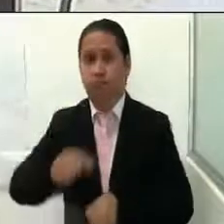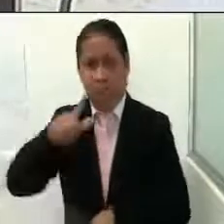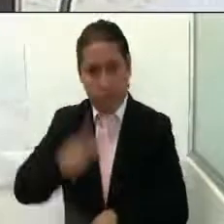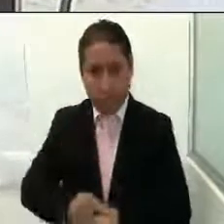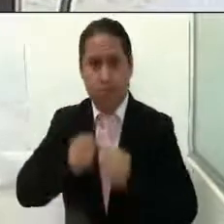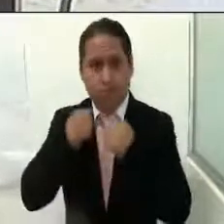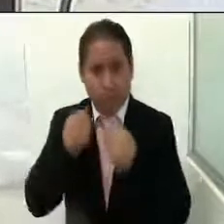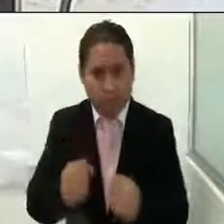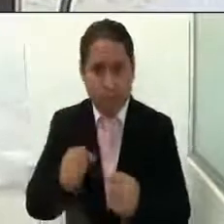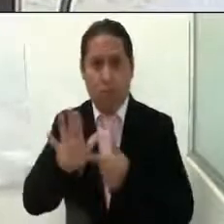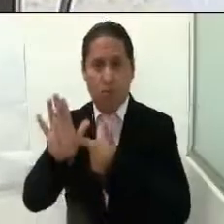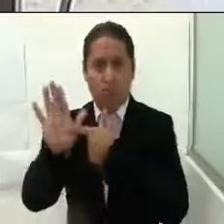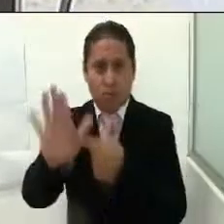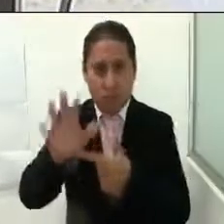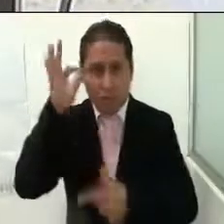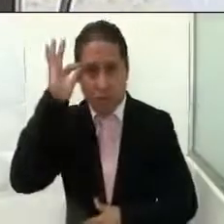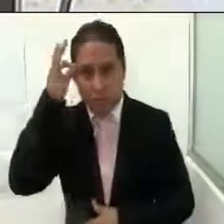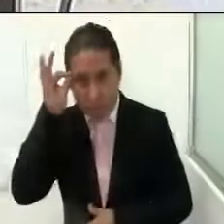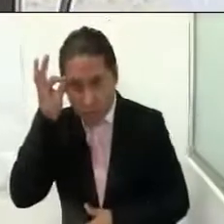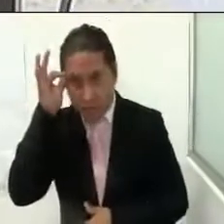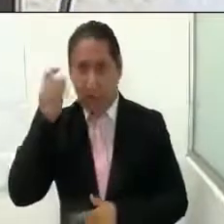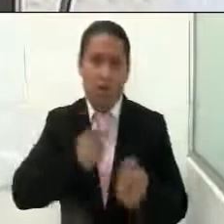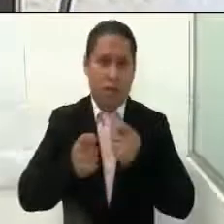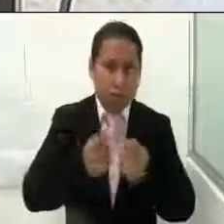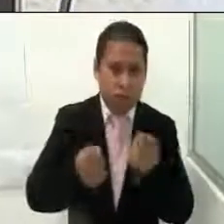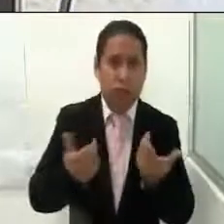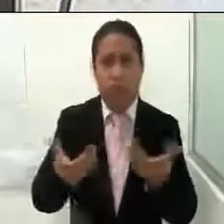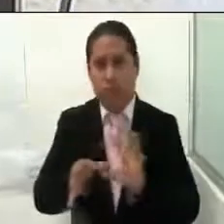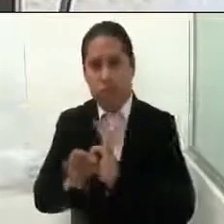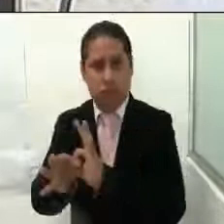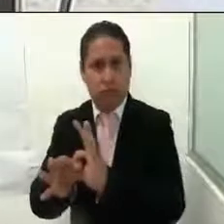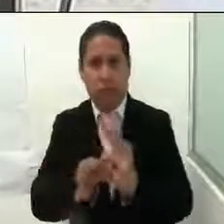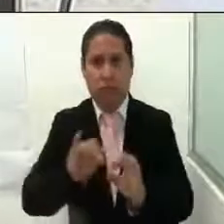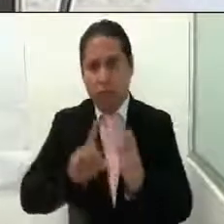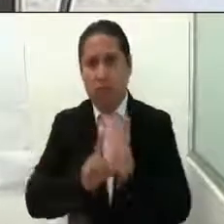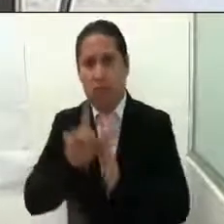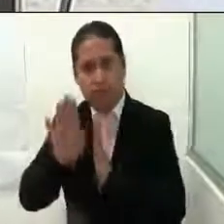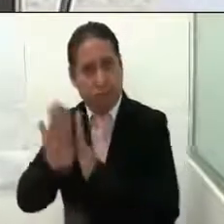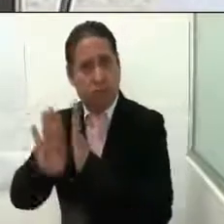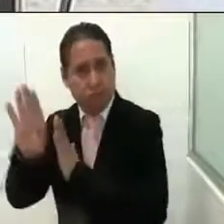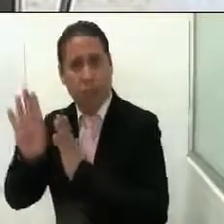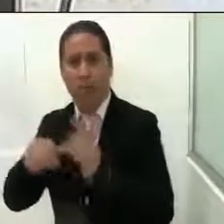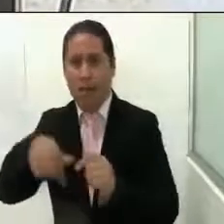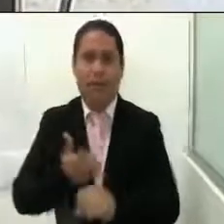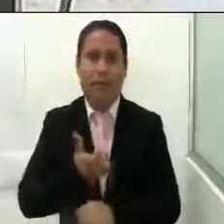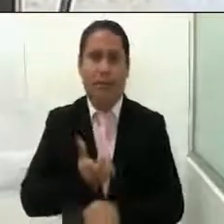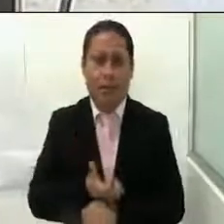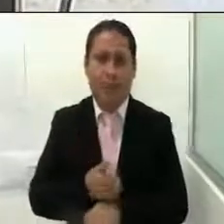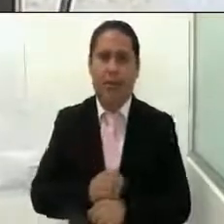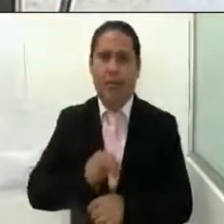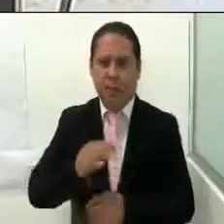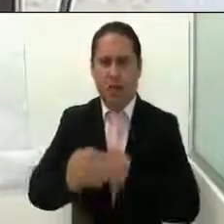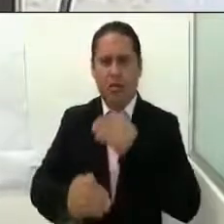presentación de servicios y colaborar con ellos en el desarrollo económico de la entidad se han dado pasos